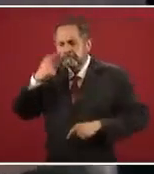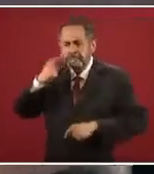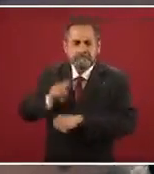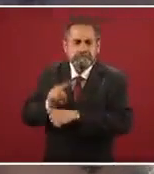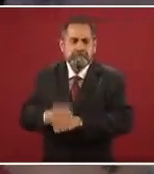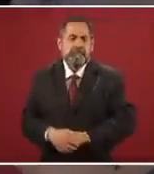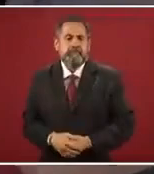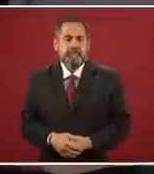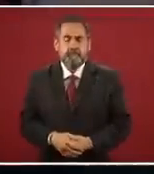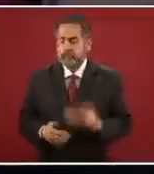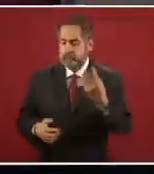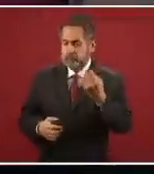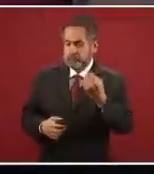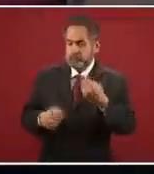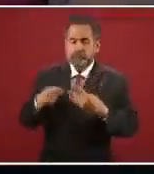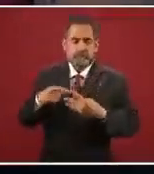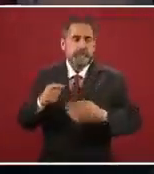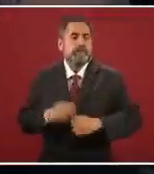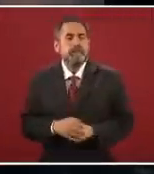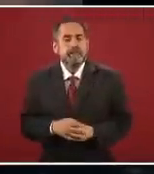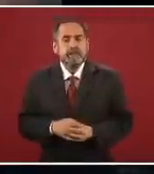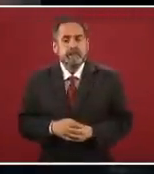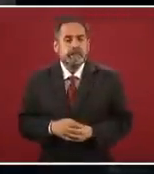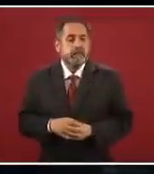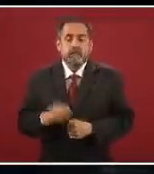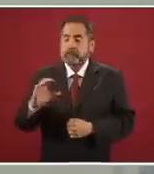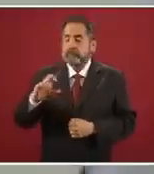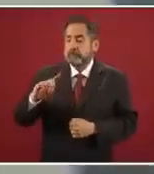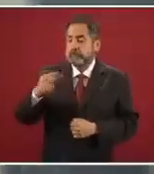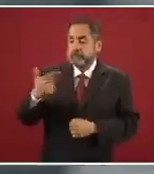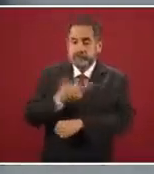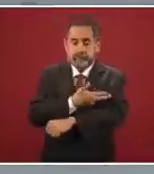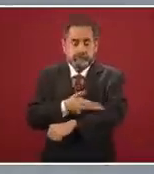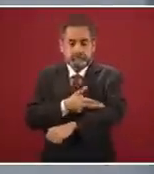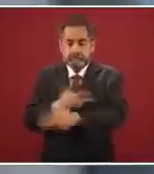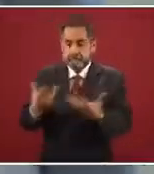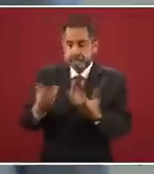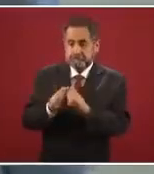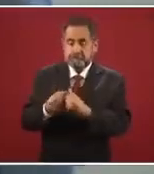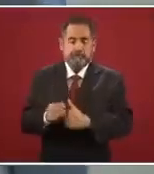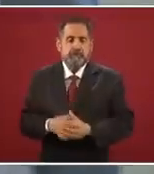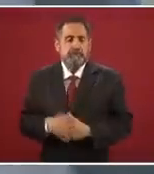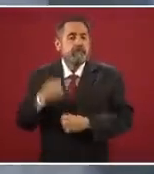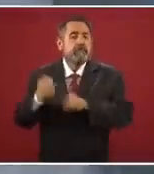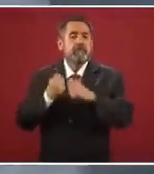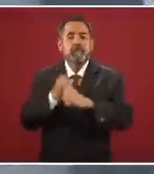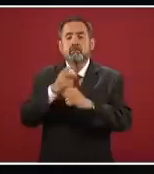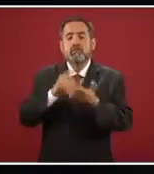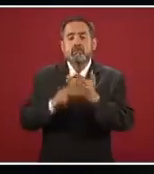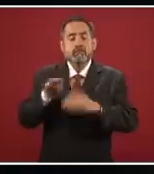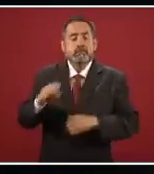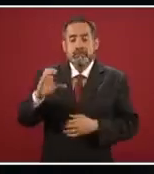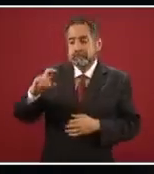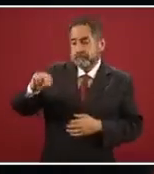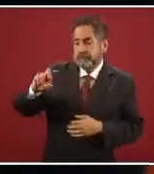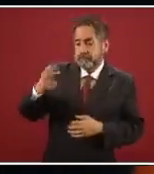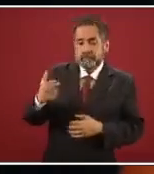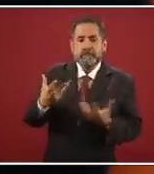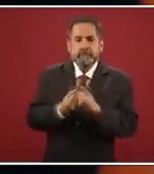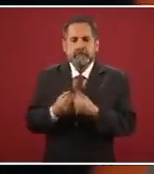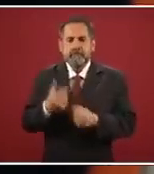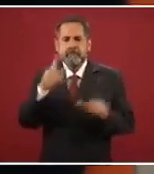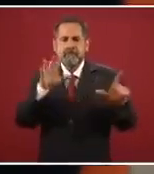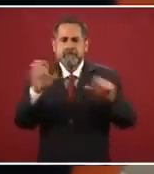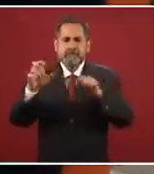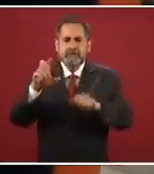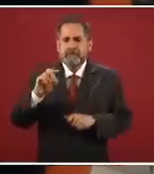9. Coordinación con la Comisión Nacional de los Derechos Humanos. Durante 2019, la CNDH recibió